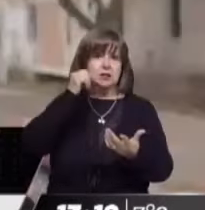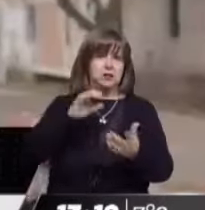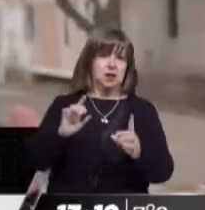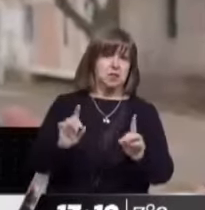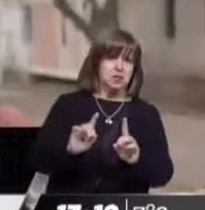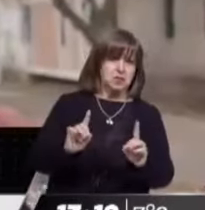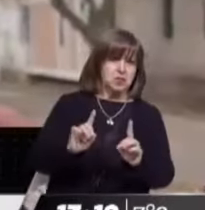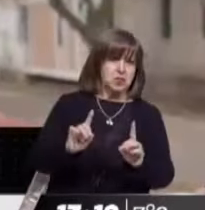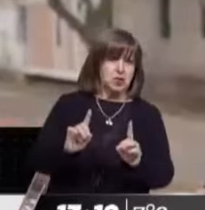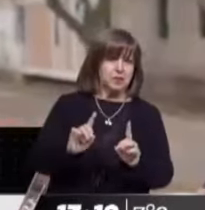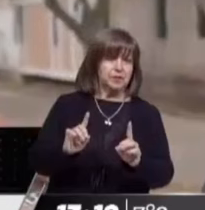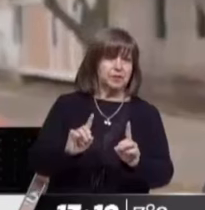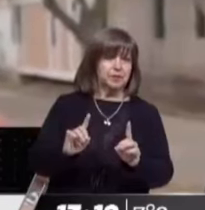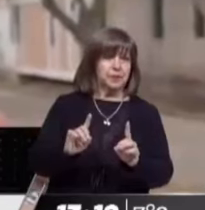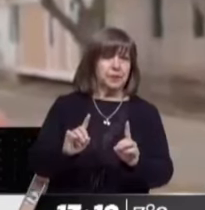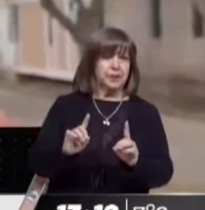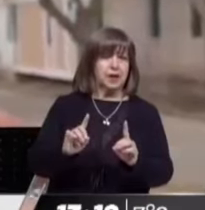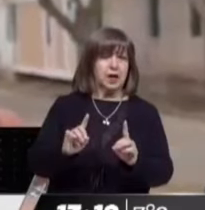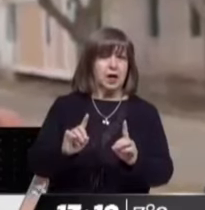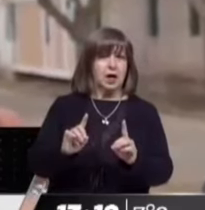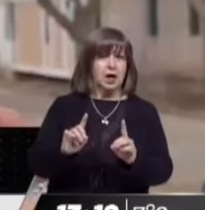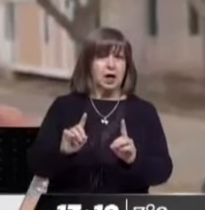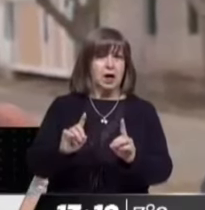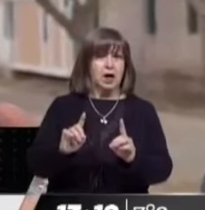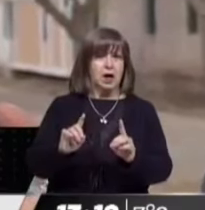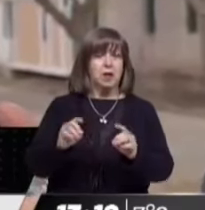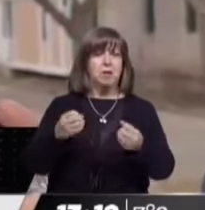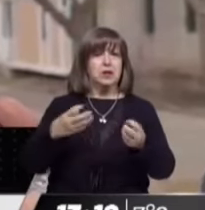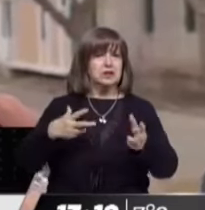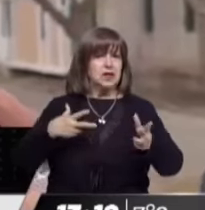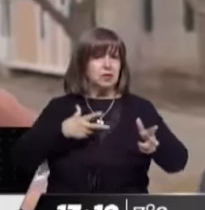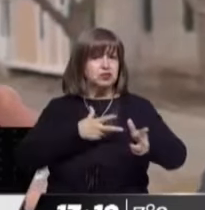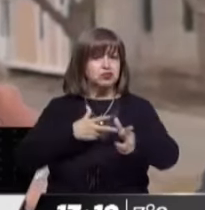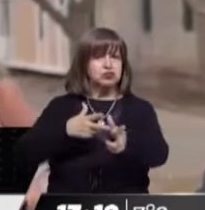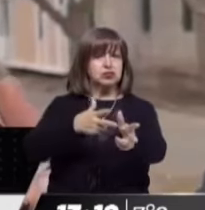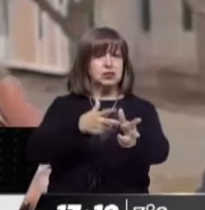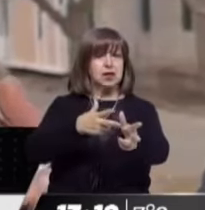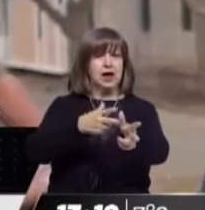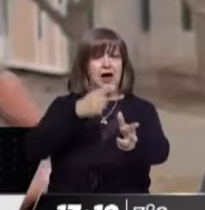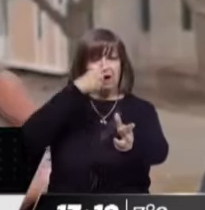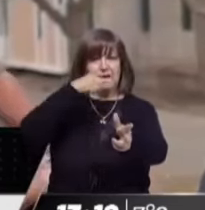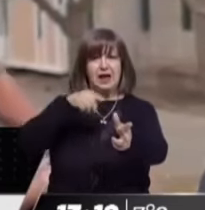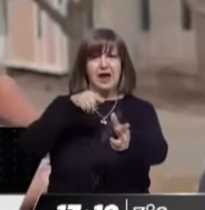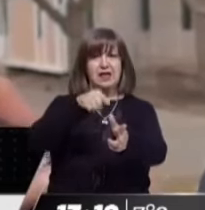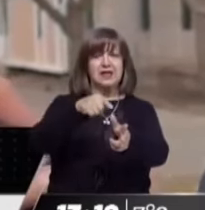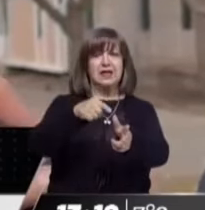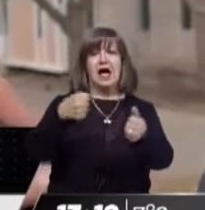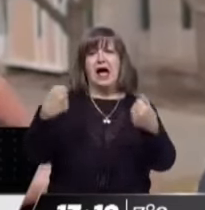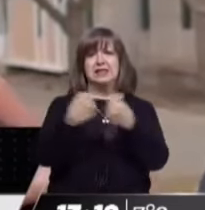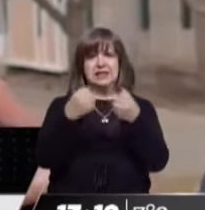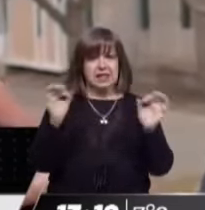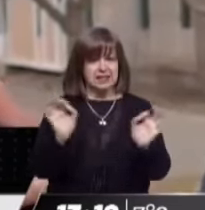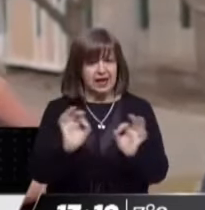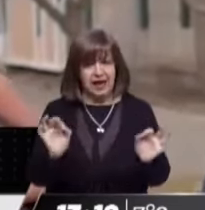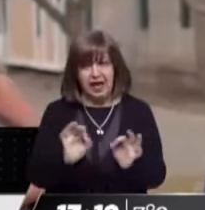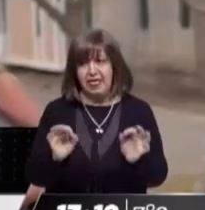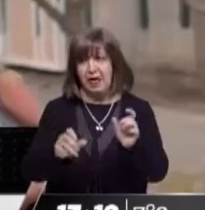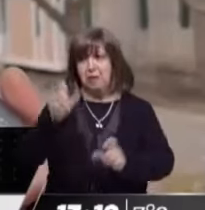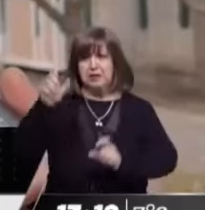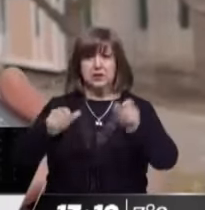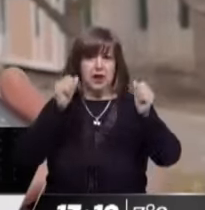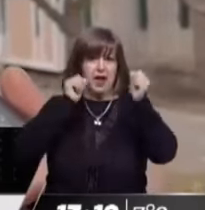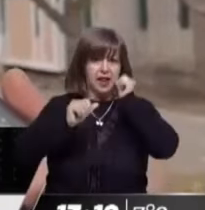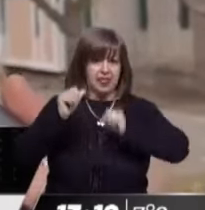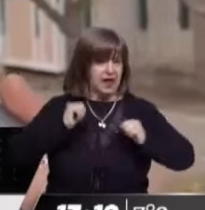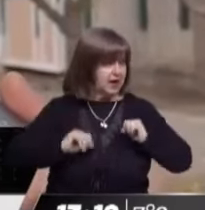sido un movimiento, un desplazamiento que hemos llegado hasta el final sin ningún accidentado, sin una persona lesionada,